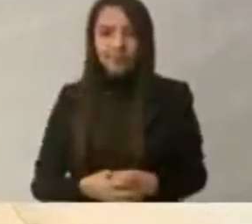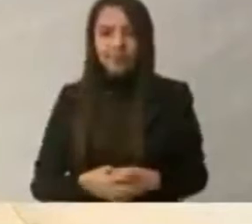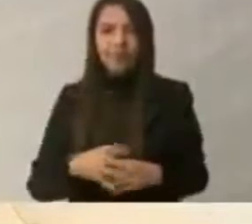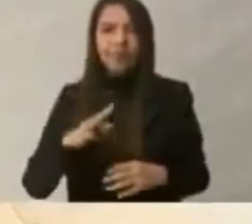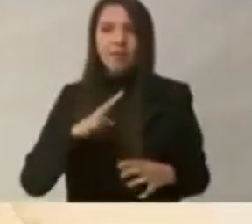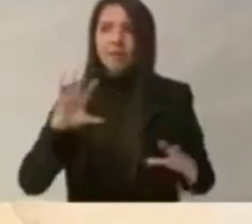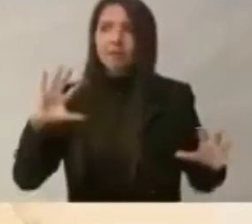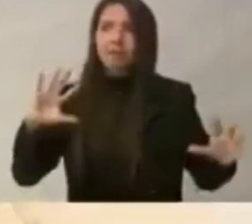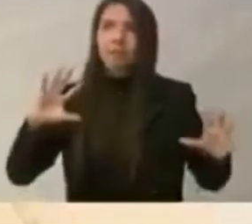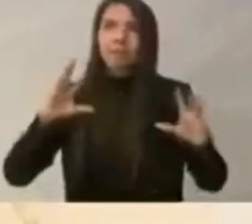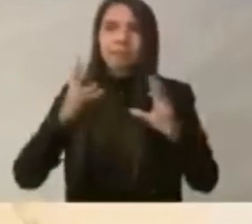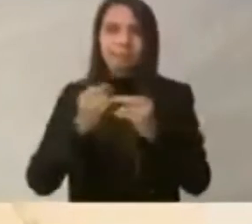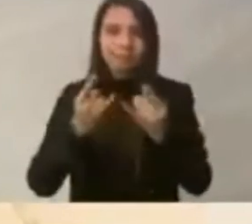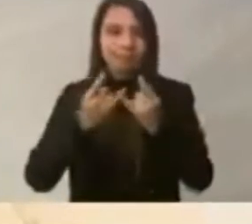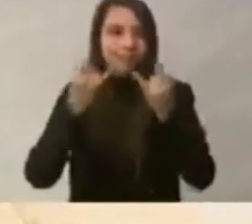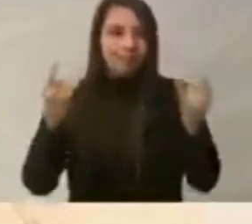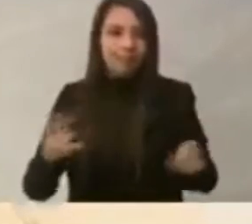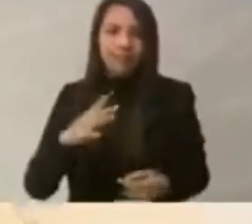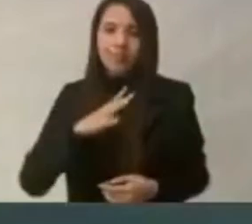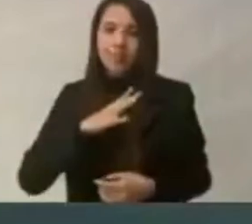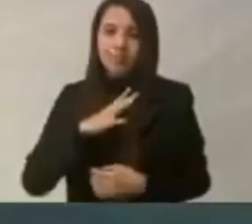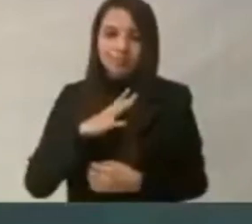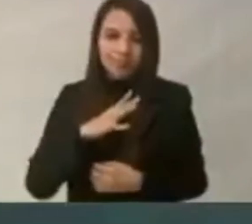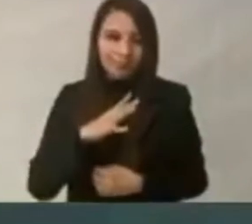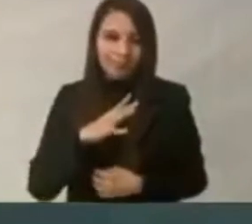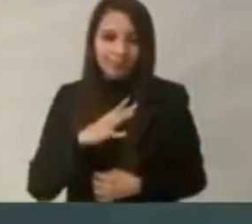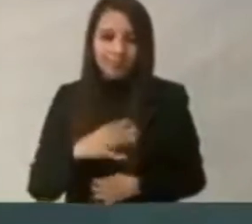historia. Cuando